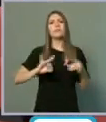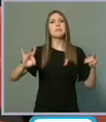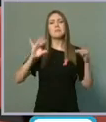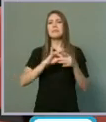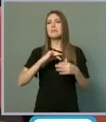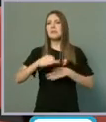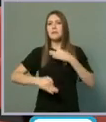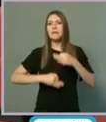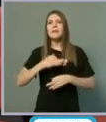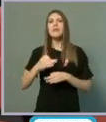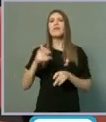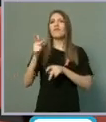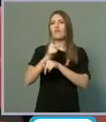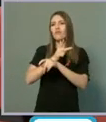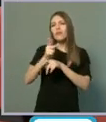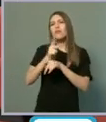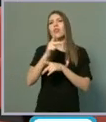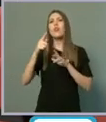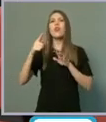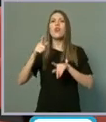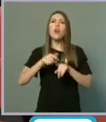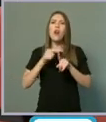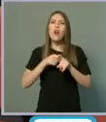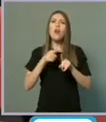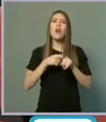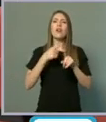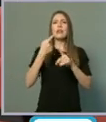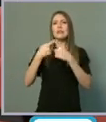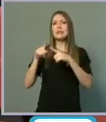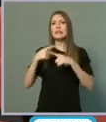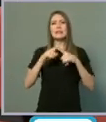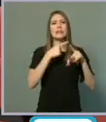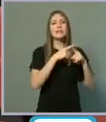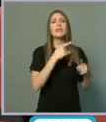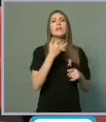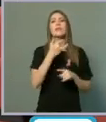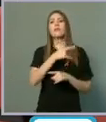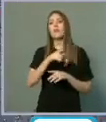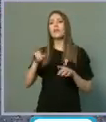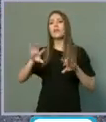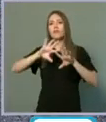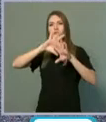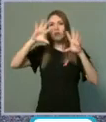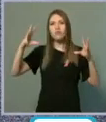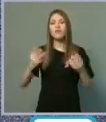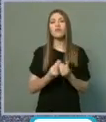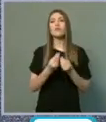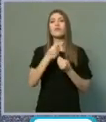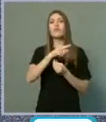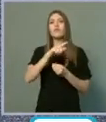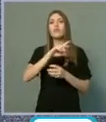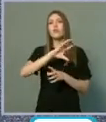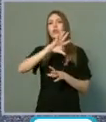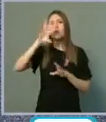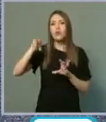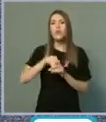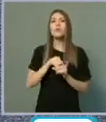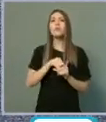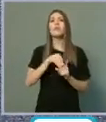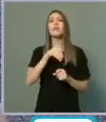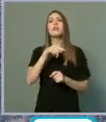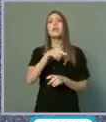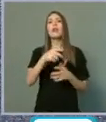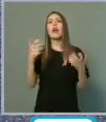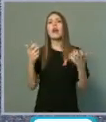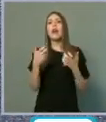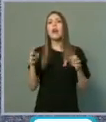ahora sí podemos filmar a colores, y él lo que hace es redimensionar todo eso, llevarlo a un nuevo nivel y tener este cine